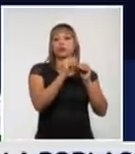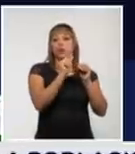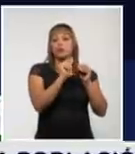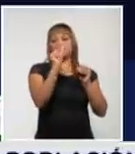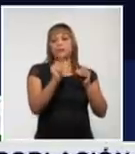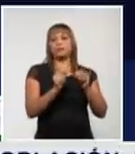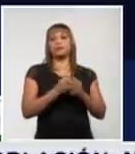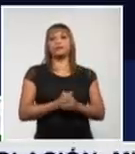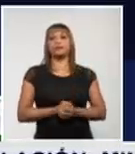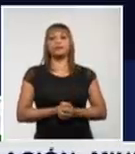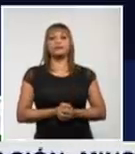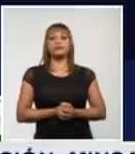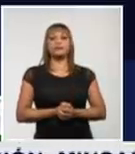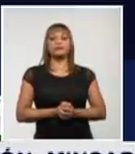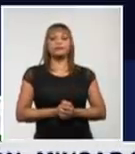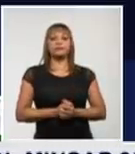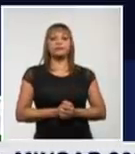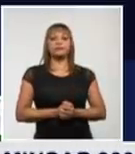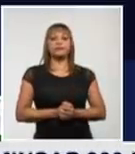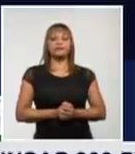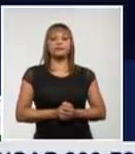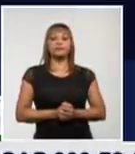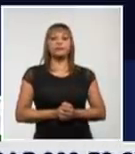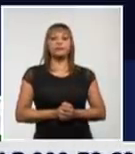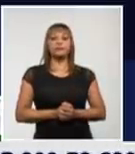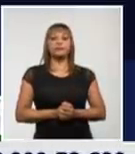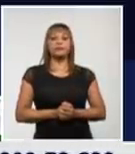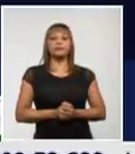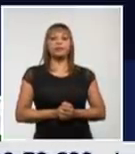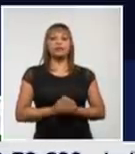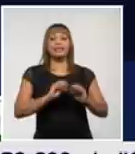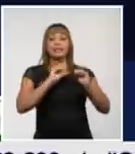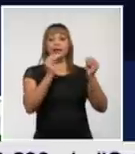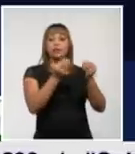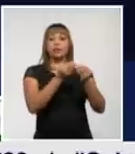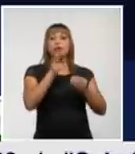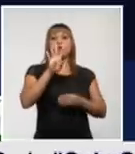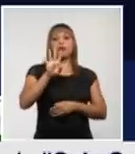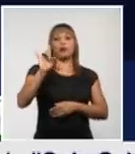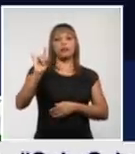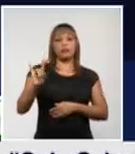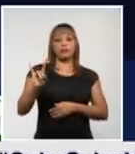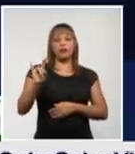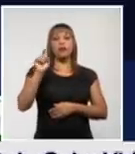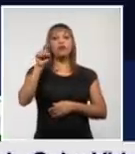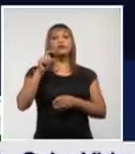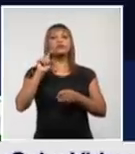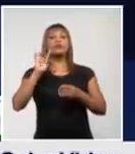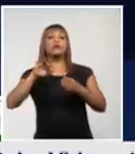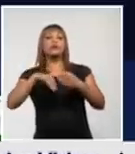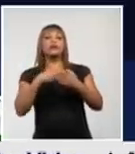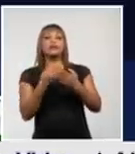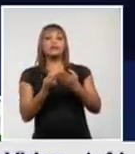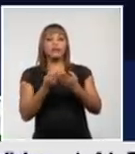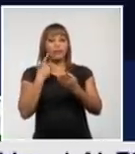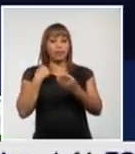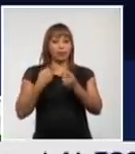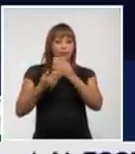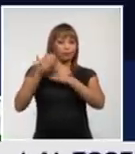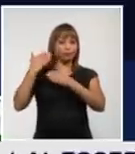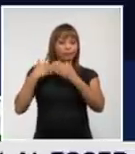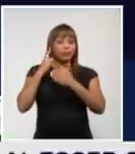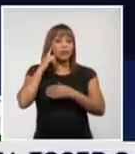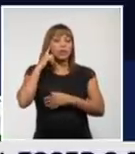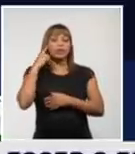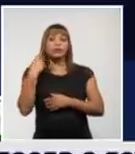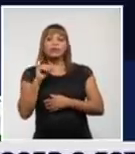relación con estos diagnosticados. Y se acumulan 49 en los últimos 15 días que no se ha podido precisar